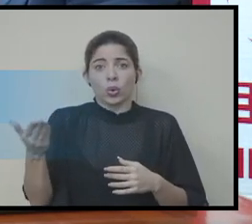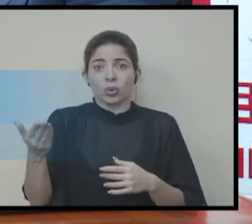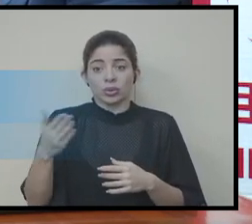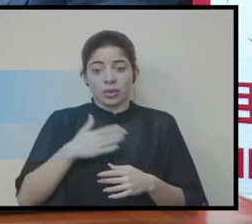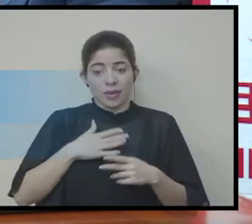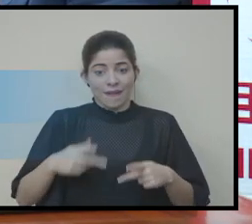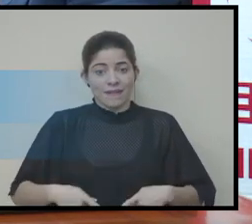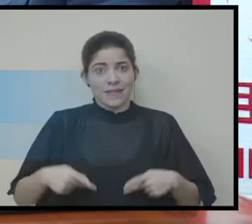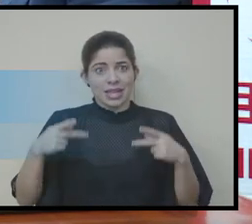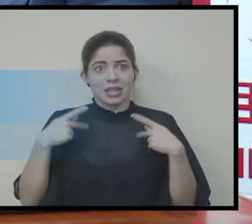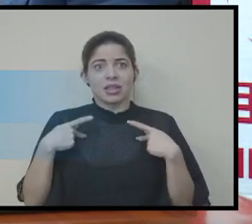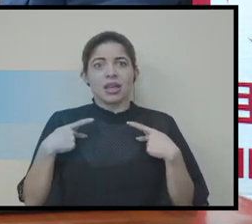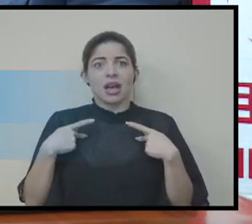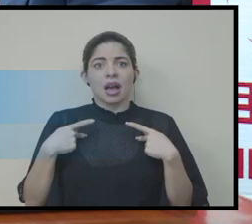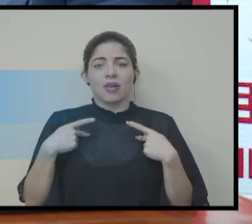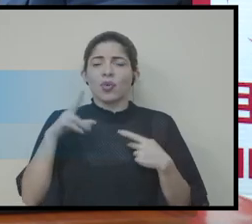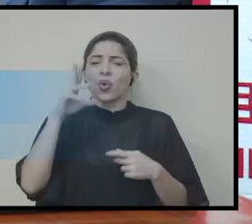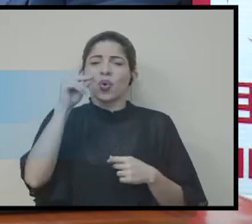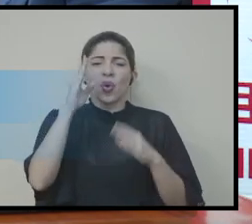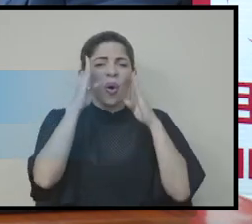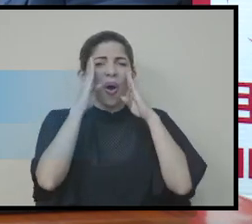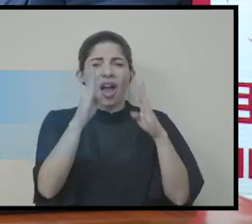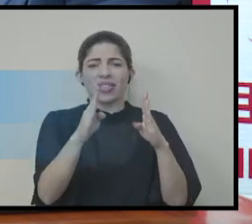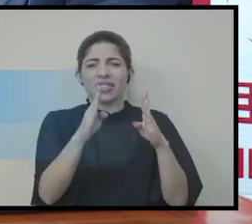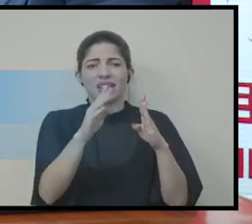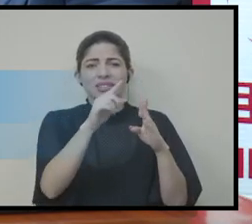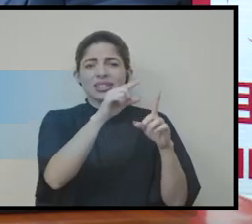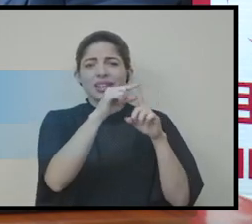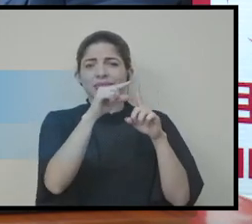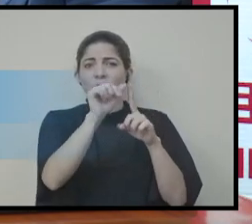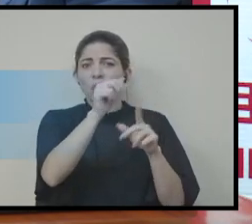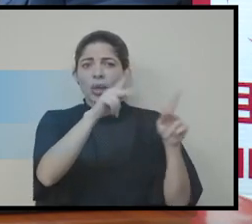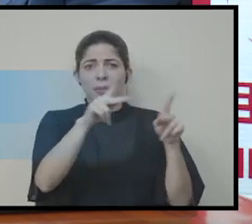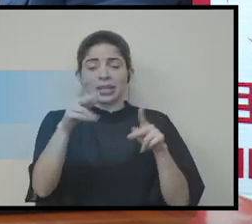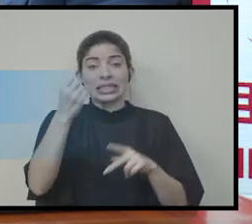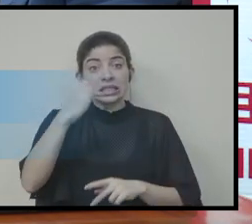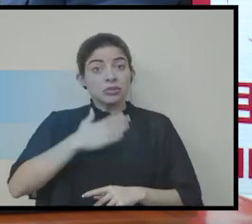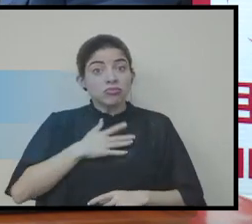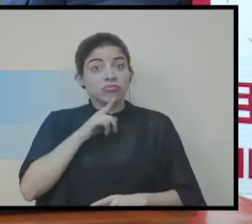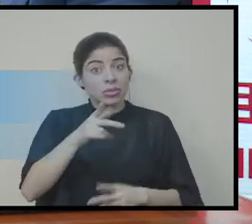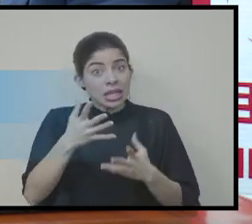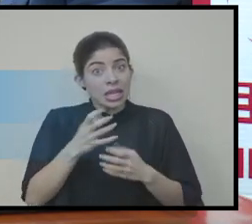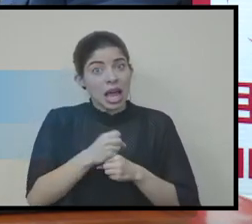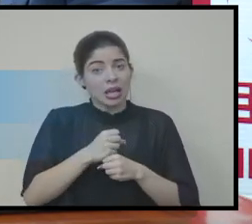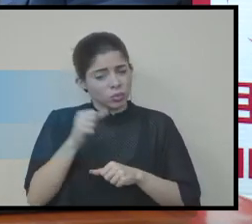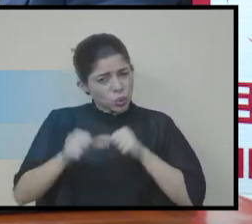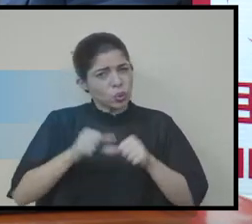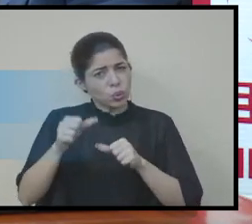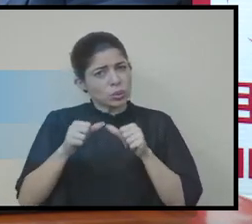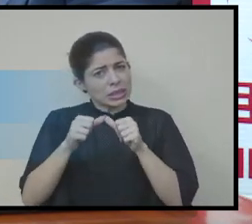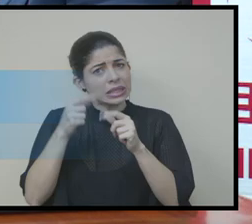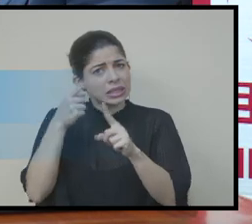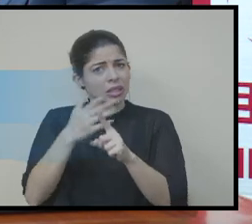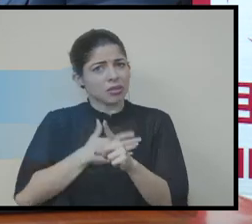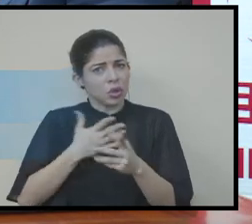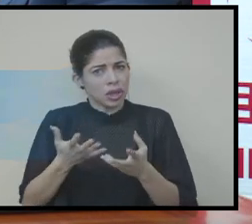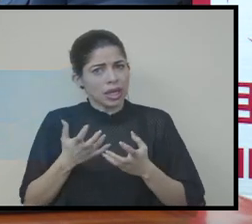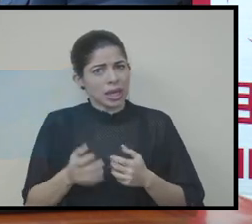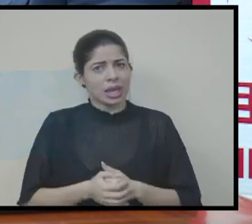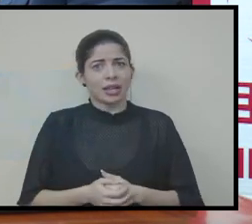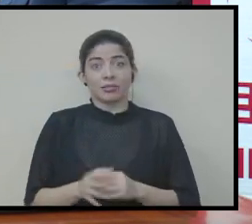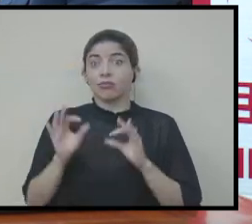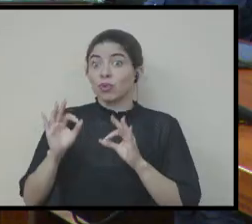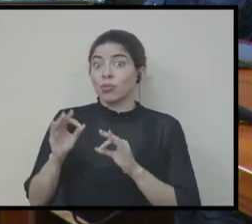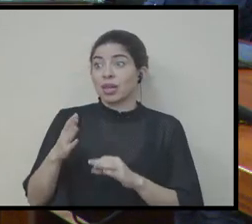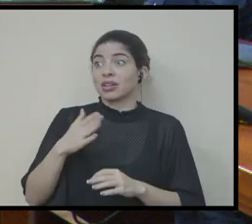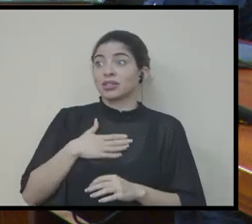su vida, que uno no le ponga atención a lo que dicen los demás, y si uno en realidad quiere algo, que luche y siga por lo que uno quiere. Muy bien,